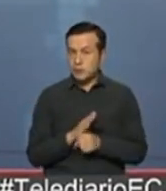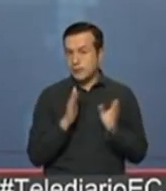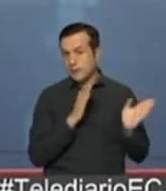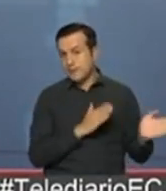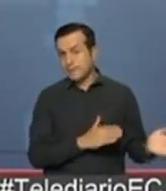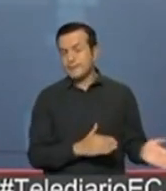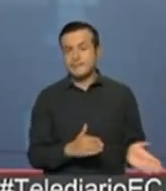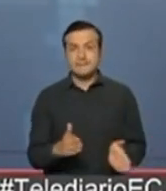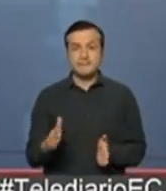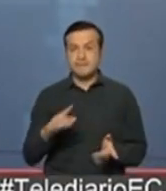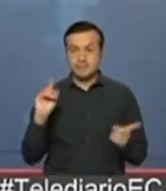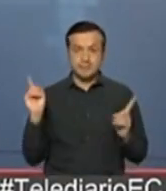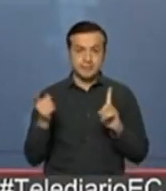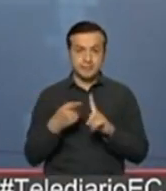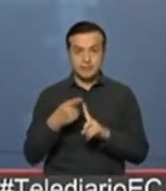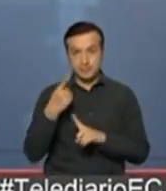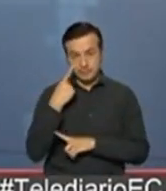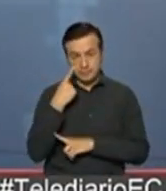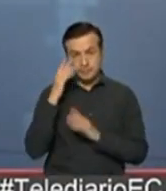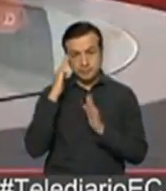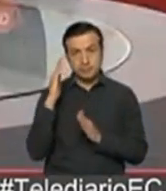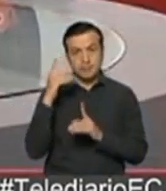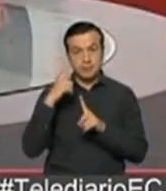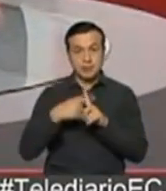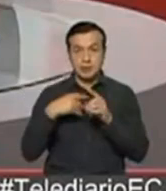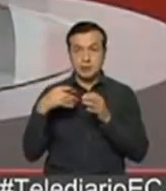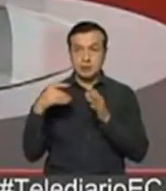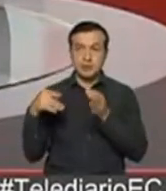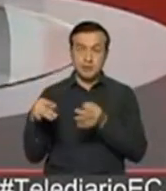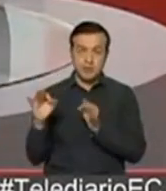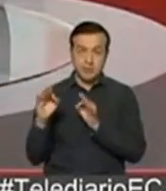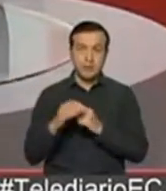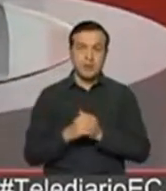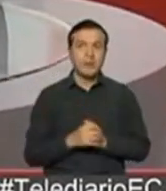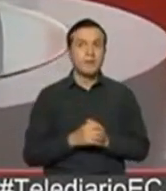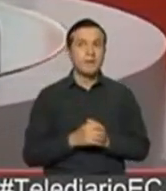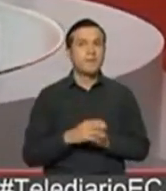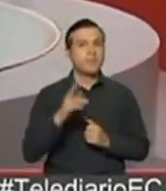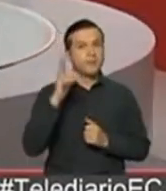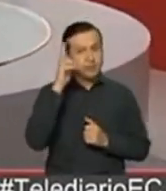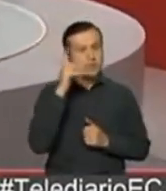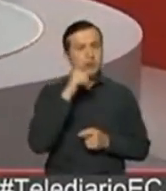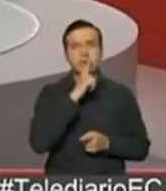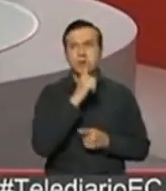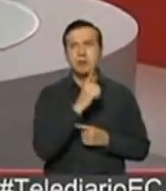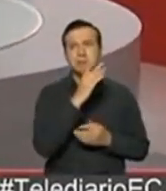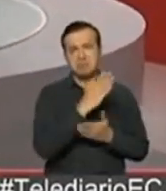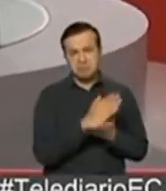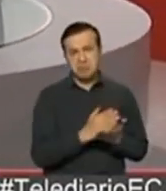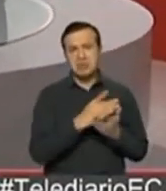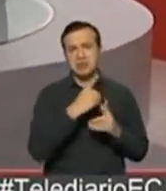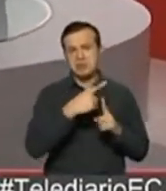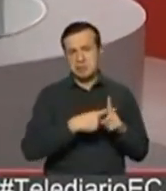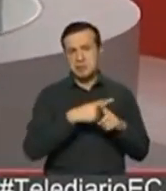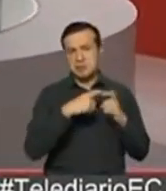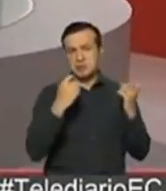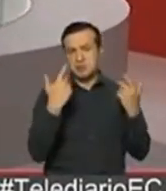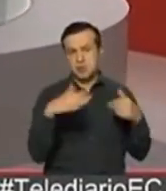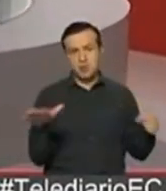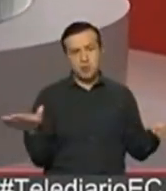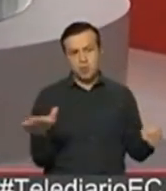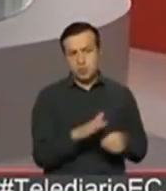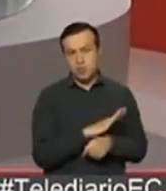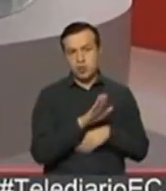en principio pensado para finales del mes de febrero y yo creo que hasta mediados de marzo vamos a tener justamente